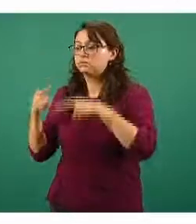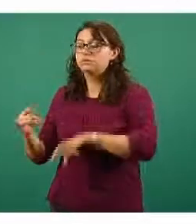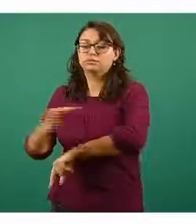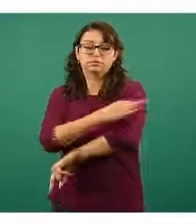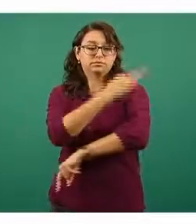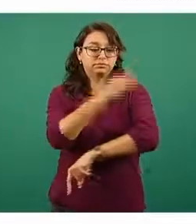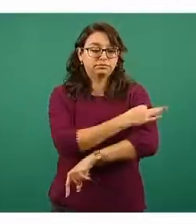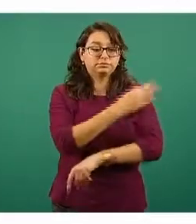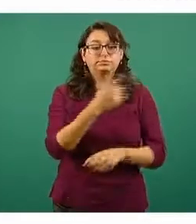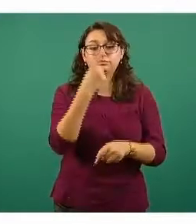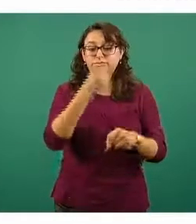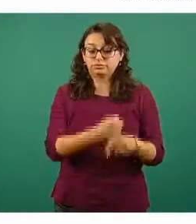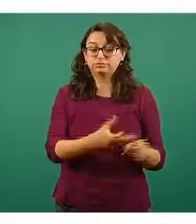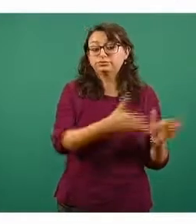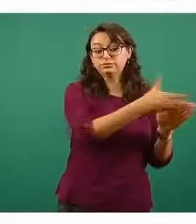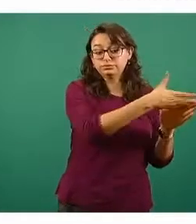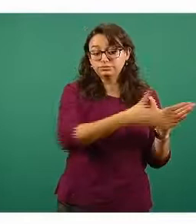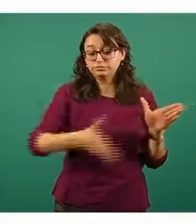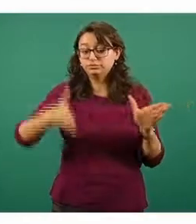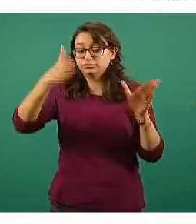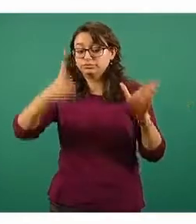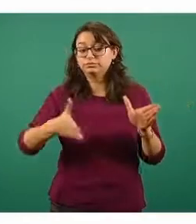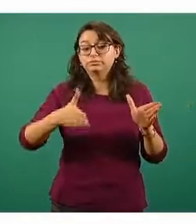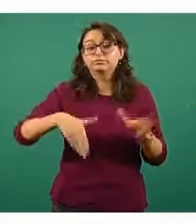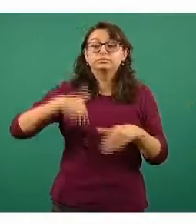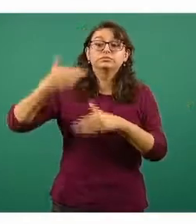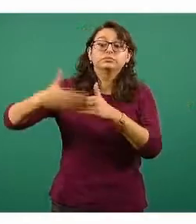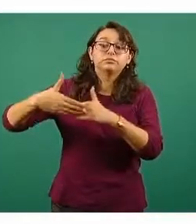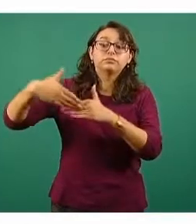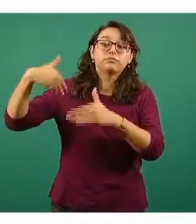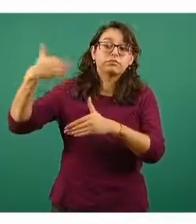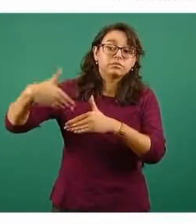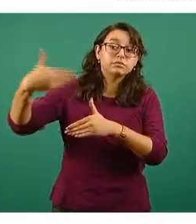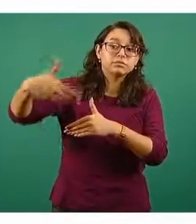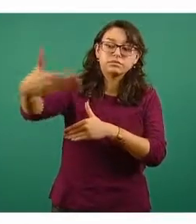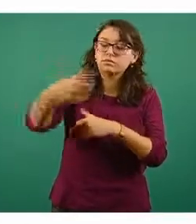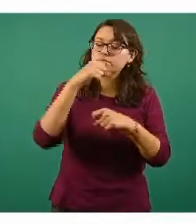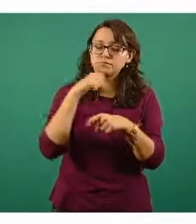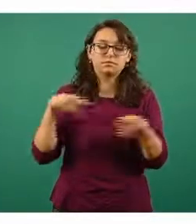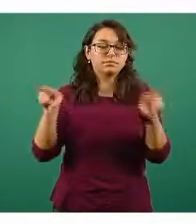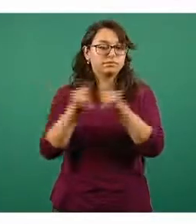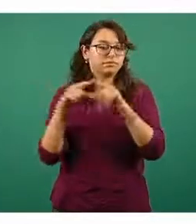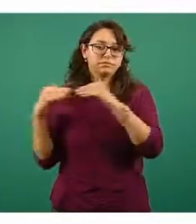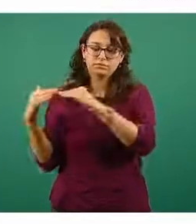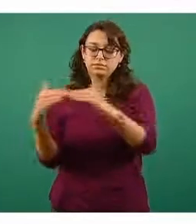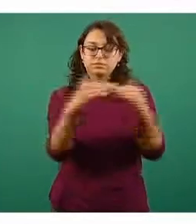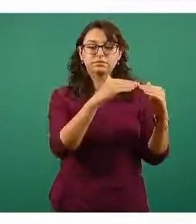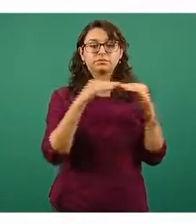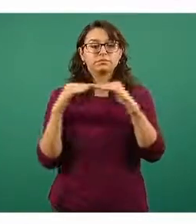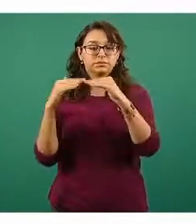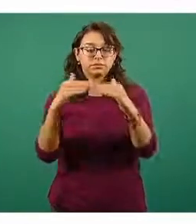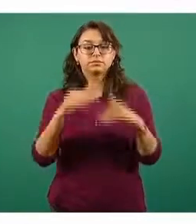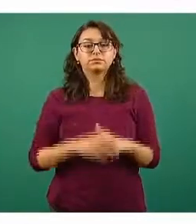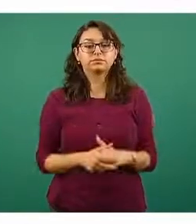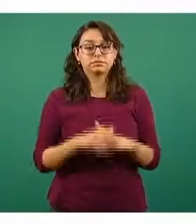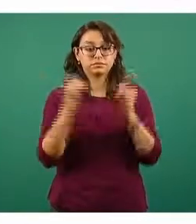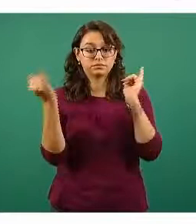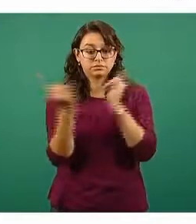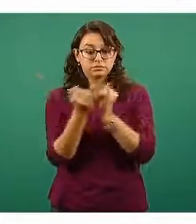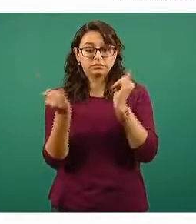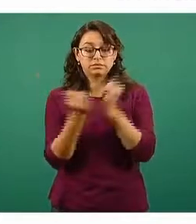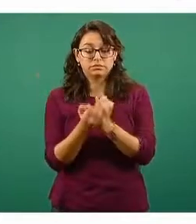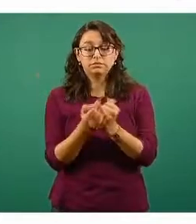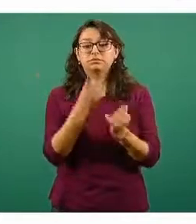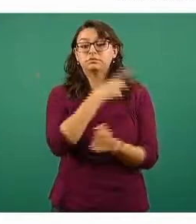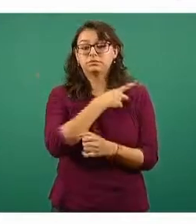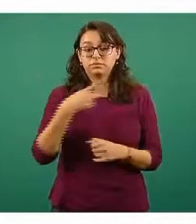para esta fase inicial, sino también para las fases posteriores. Y nuevo recordatorio, este personal de salud incluye